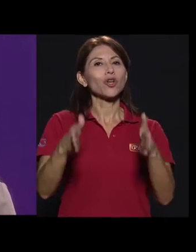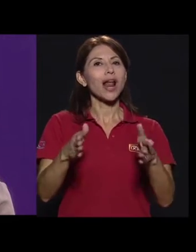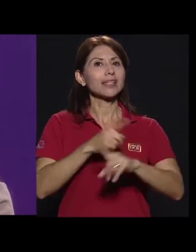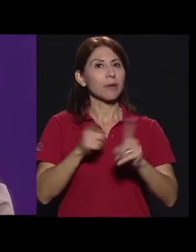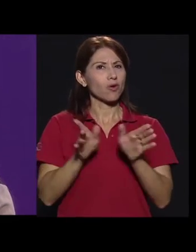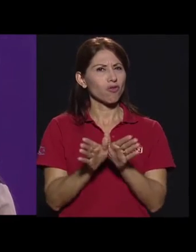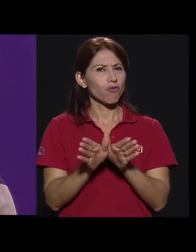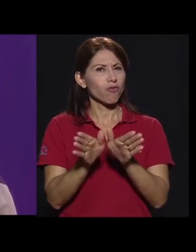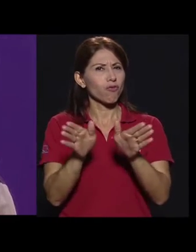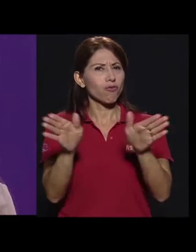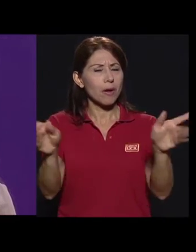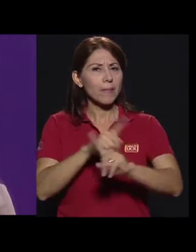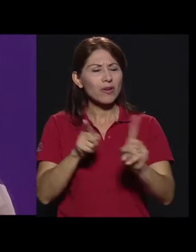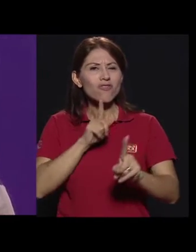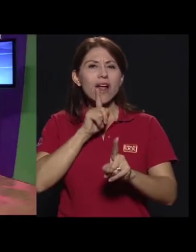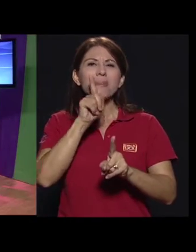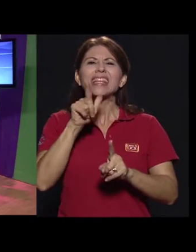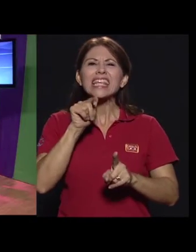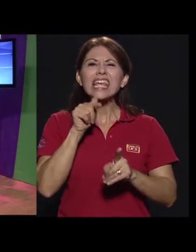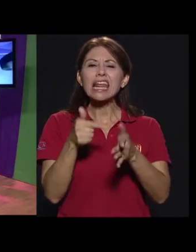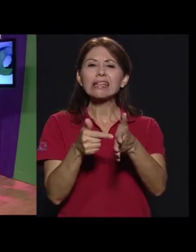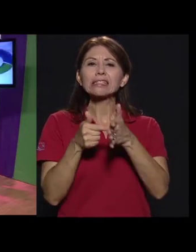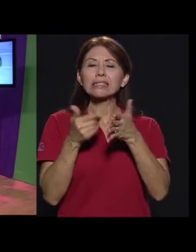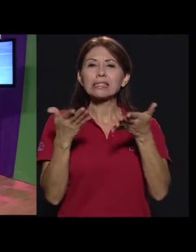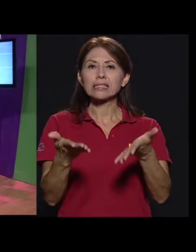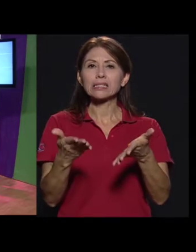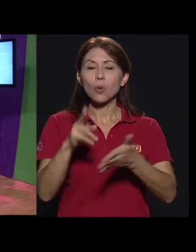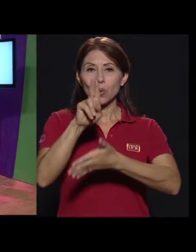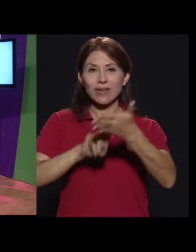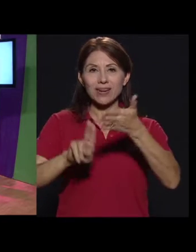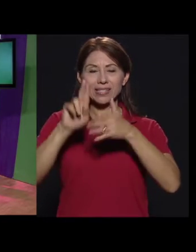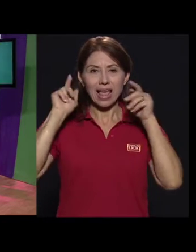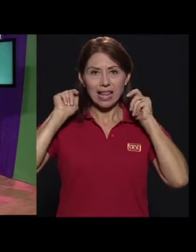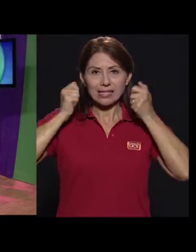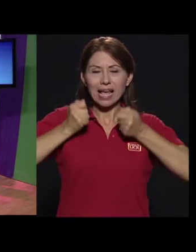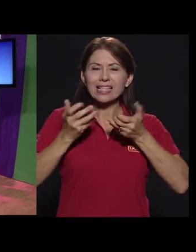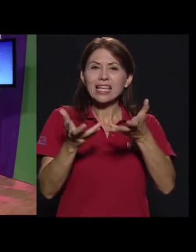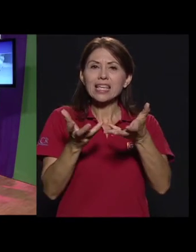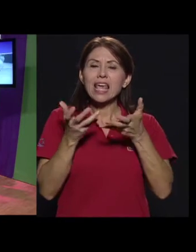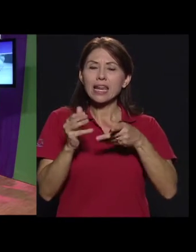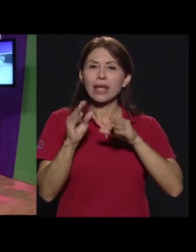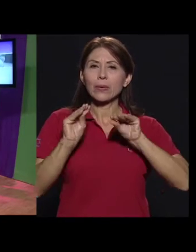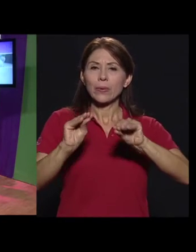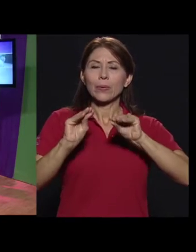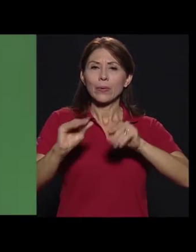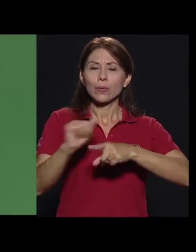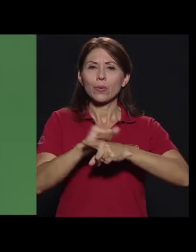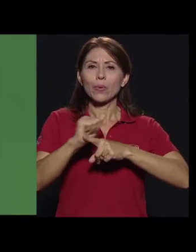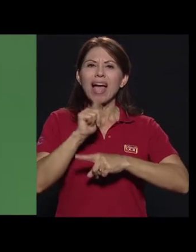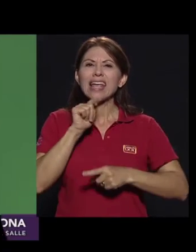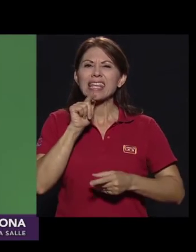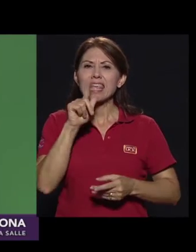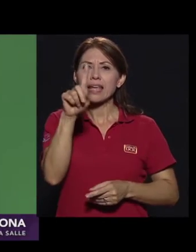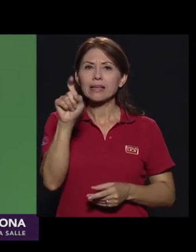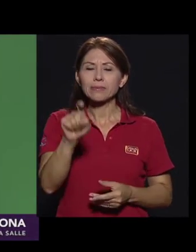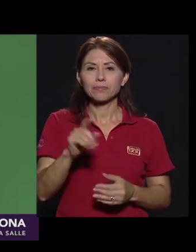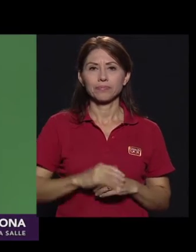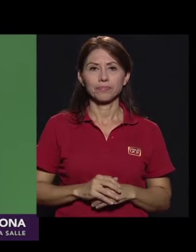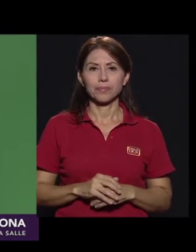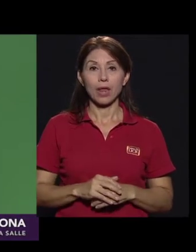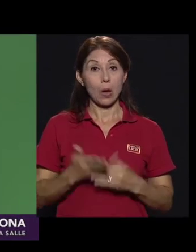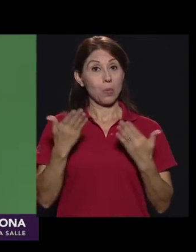¿A quiénes específicamente busca la Universidad de La Salle, en verdad, formar con estas nuevas capacitaciones? Bueno, está orientado